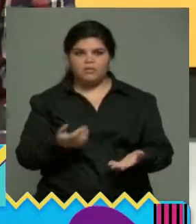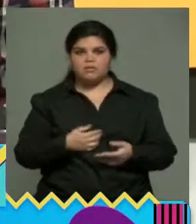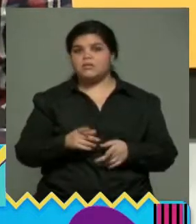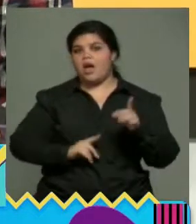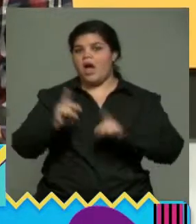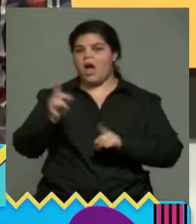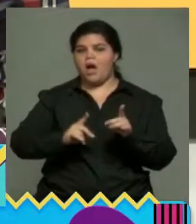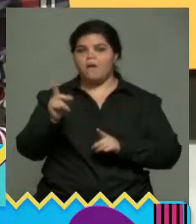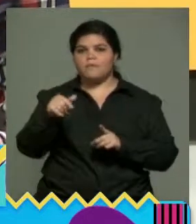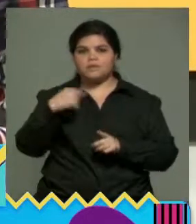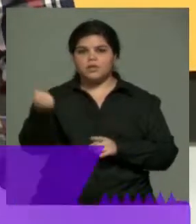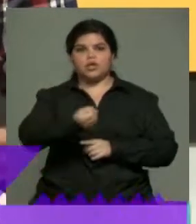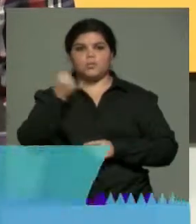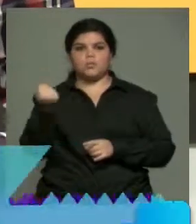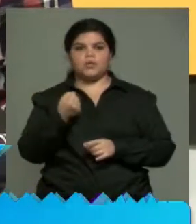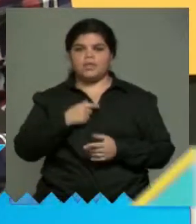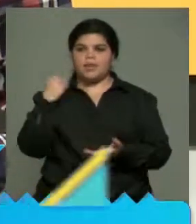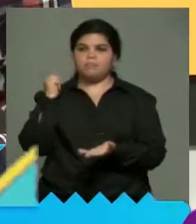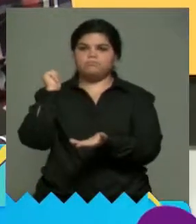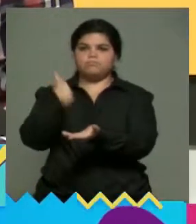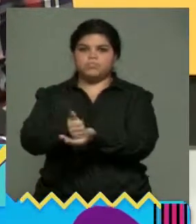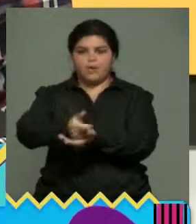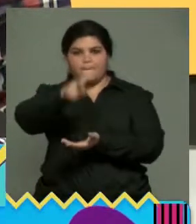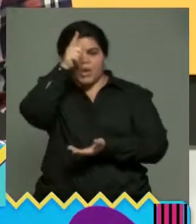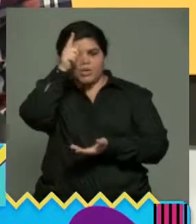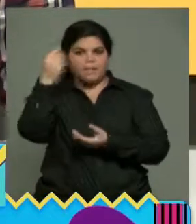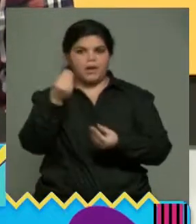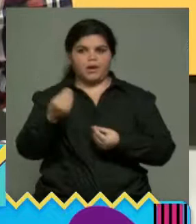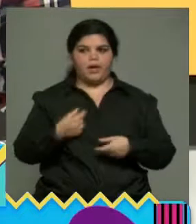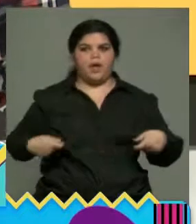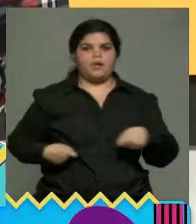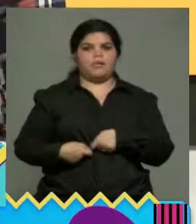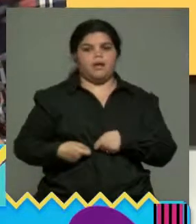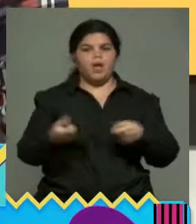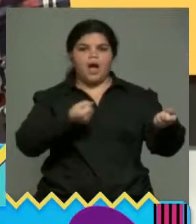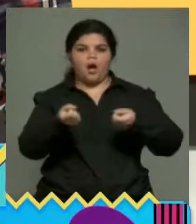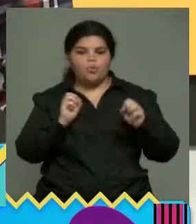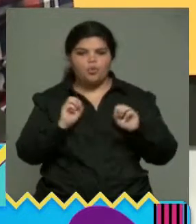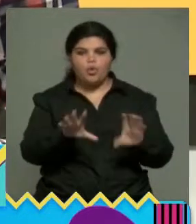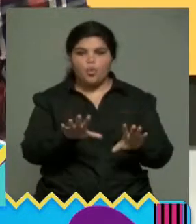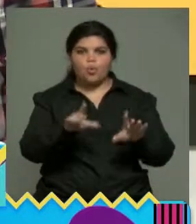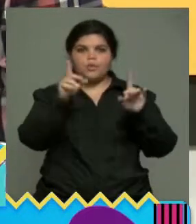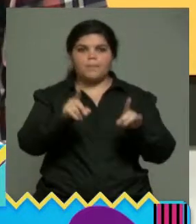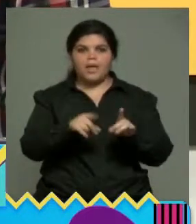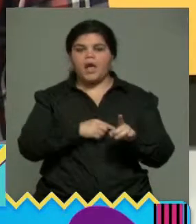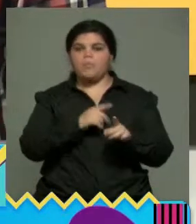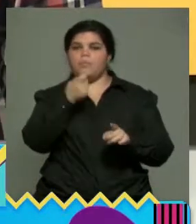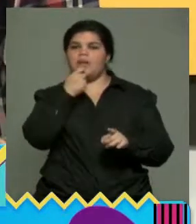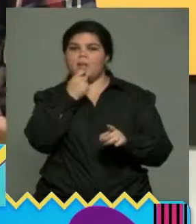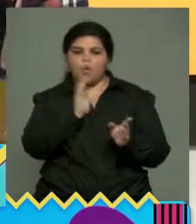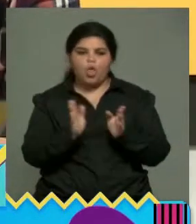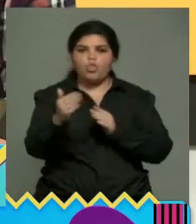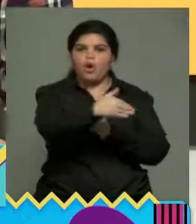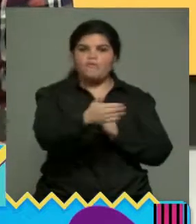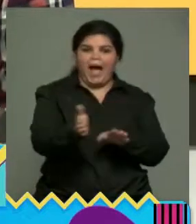presionar o por lo menos mostrar presencia a la policía para que uno se ponga el cinturón, prenda las luces o por lo menos, no sé, ponga la luz de giro o tiene que girar. O